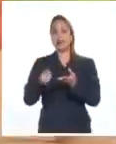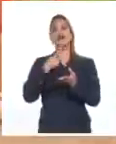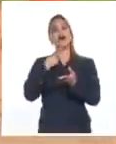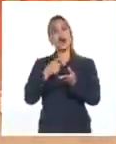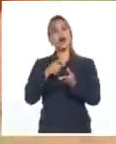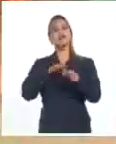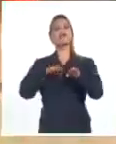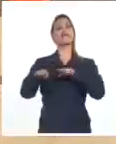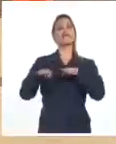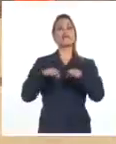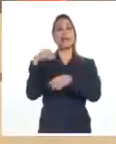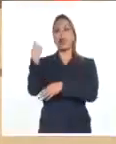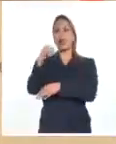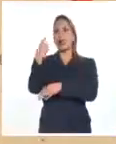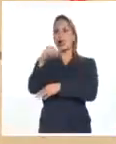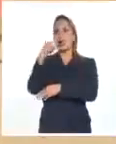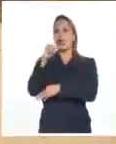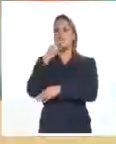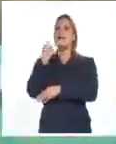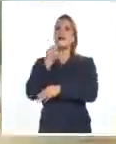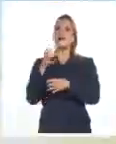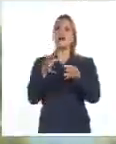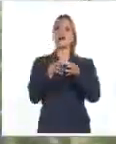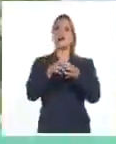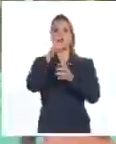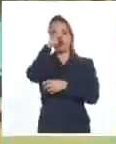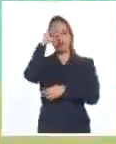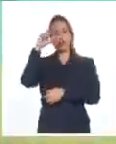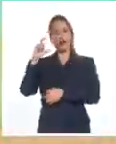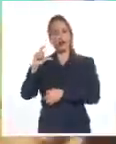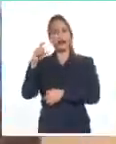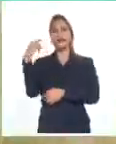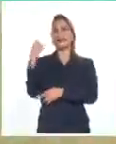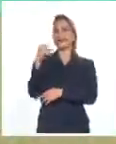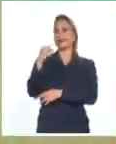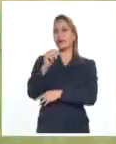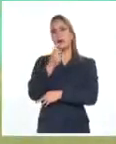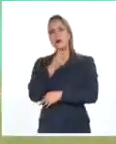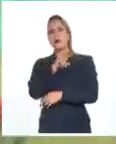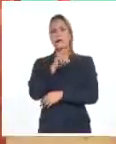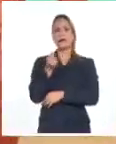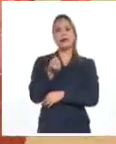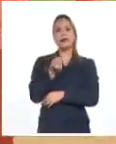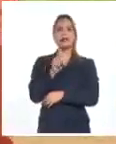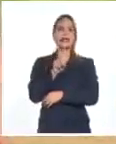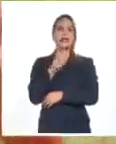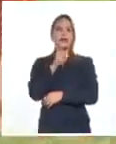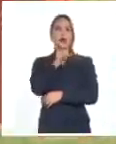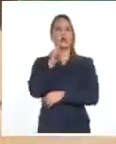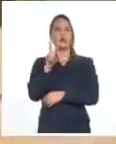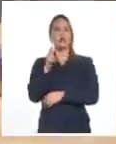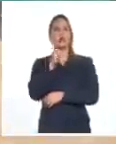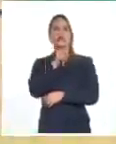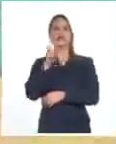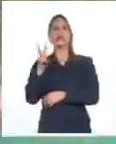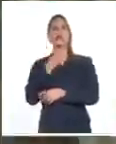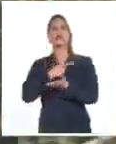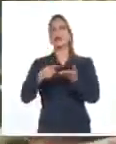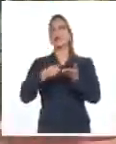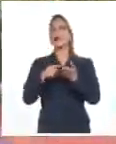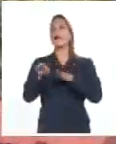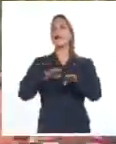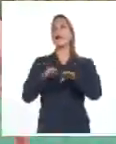darle un seguimiento al equipo de Santa Clara. Tendrá alrededor de 12, 13 semanas para prepararse